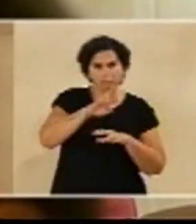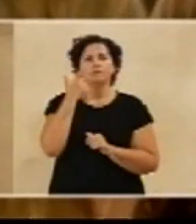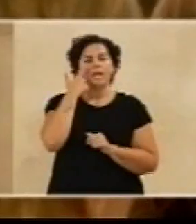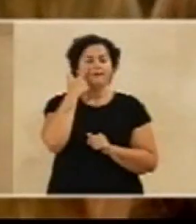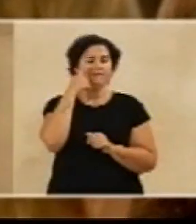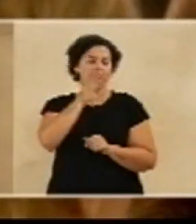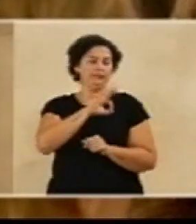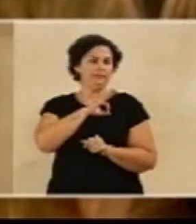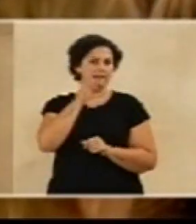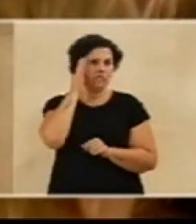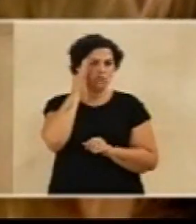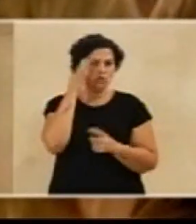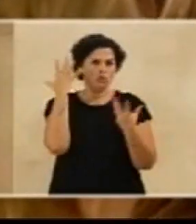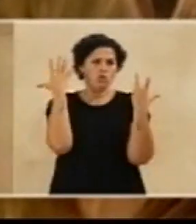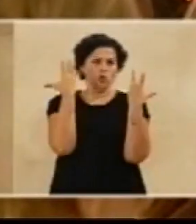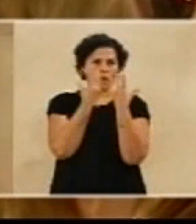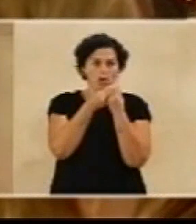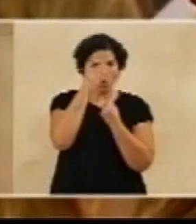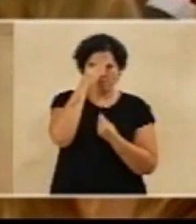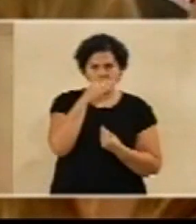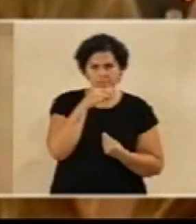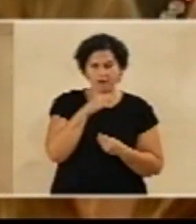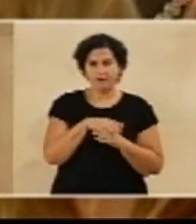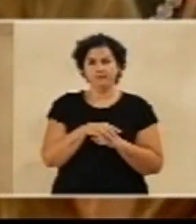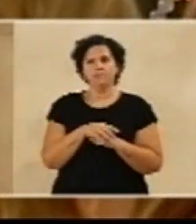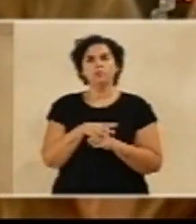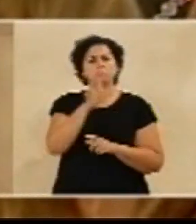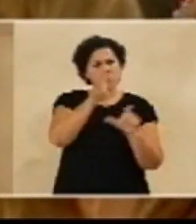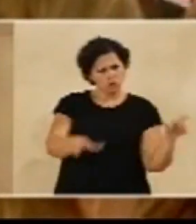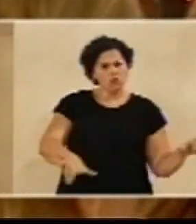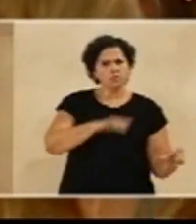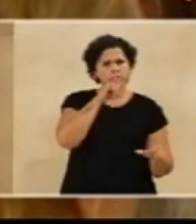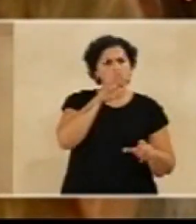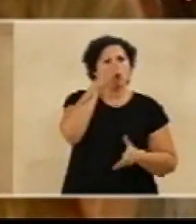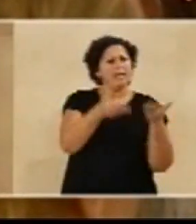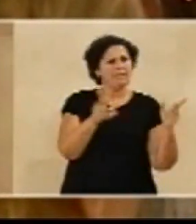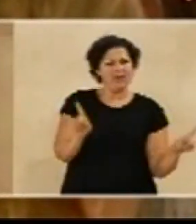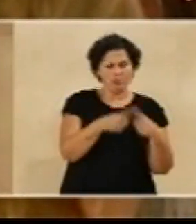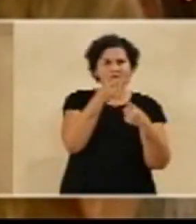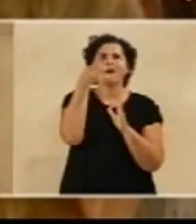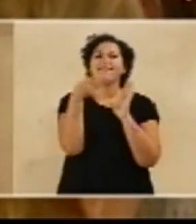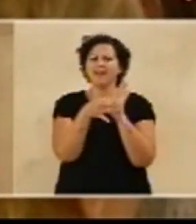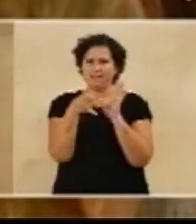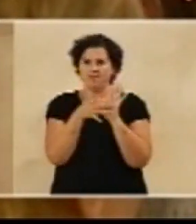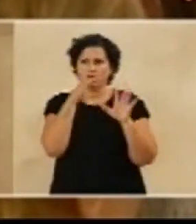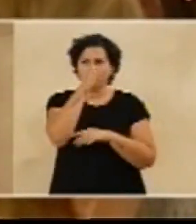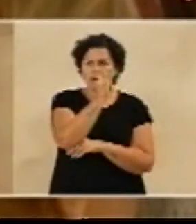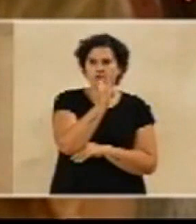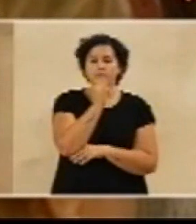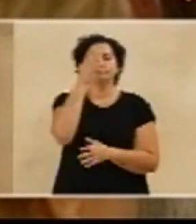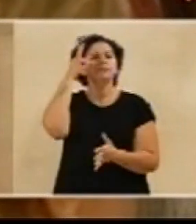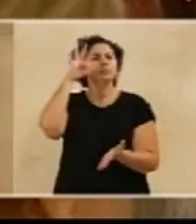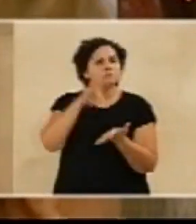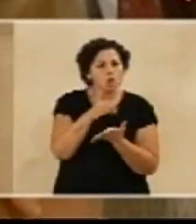demás? Hay personal suficiente, porque no es la cantidad, es la calidad, pero sí lo hay. hay inspectores de consumo, hay